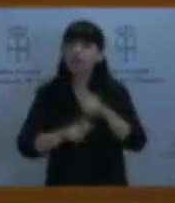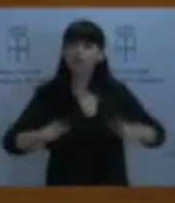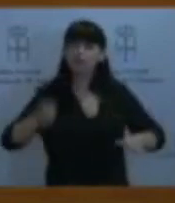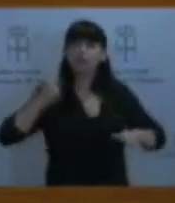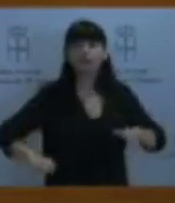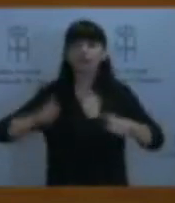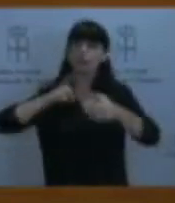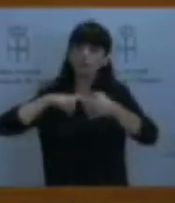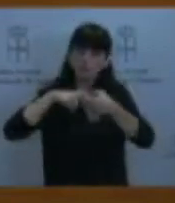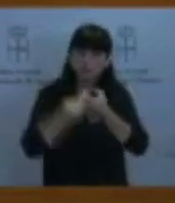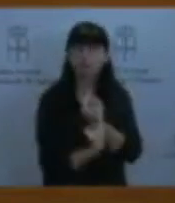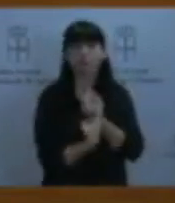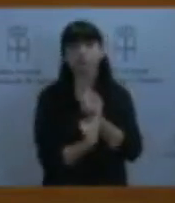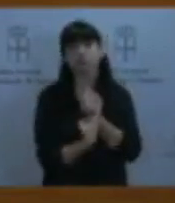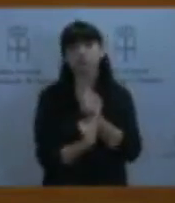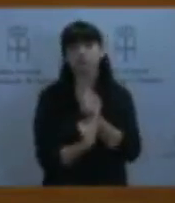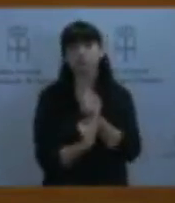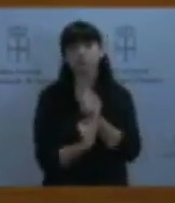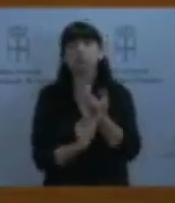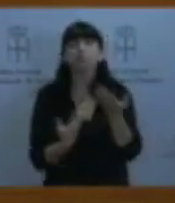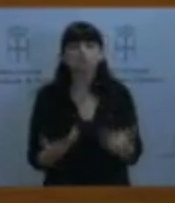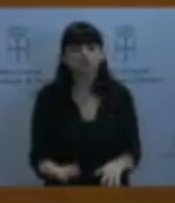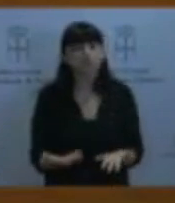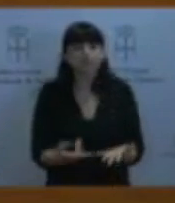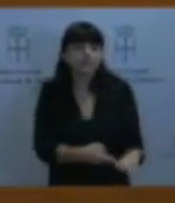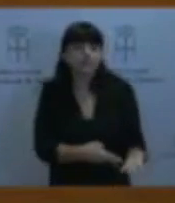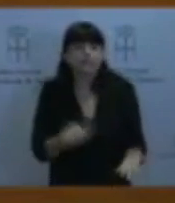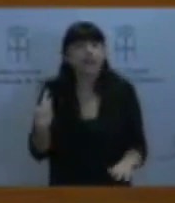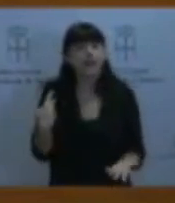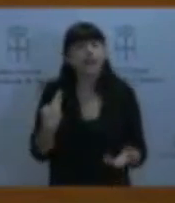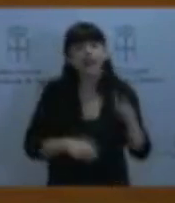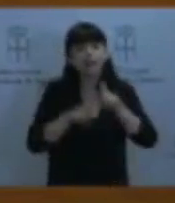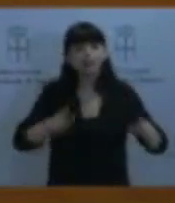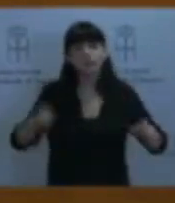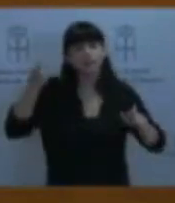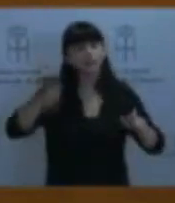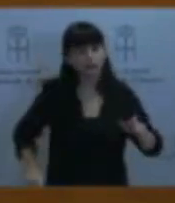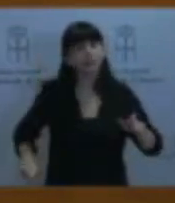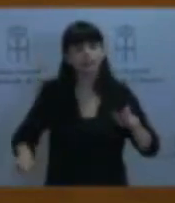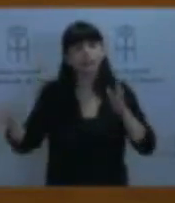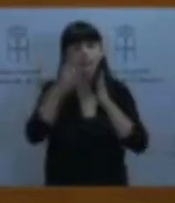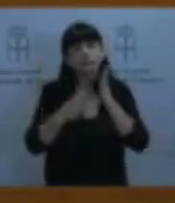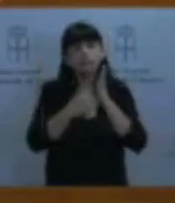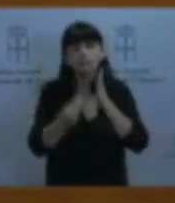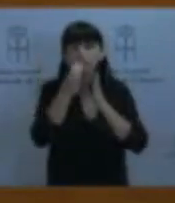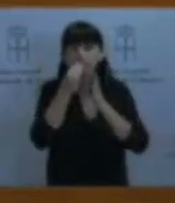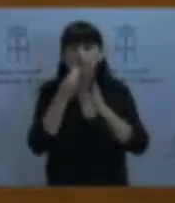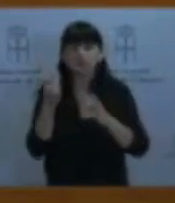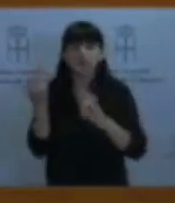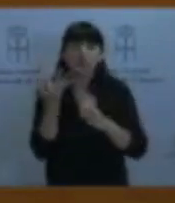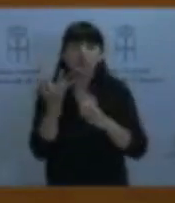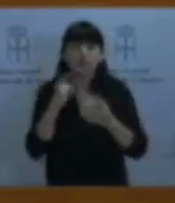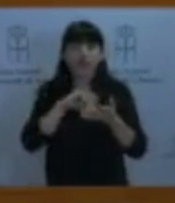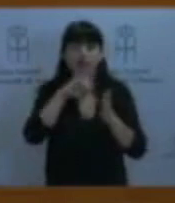profesionales en nutrición y dietética. Y de manera general, estos profesionales deban de, además, participar en los programas de